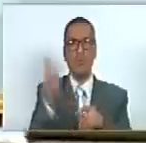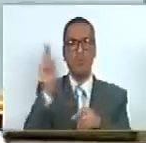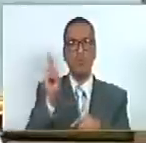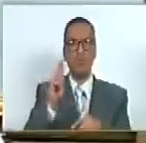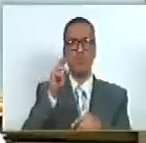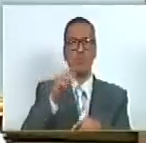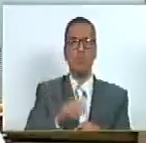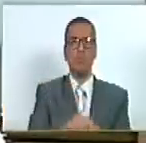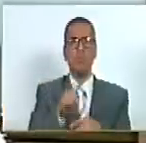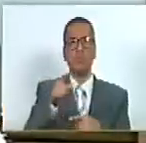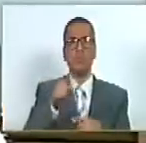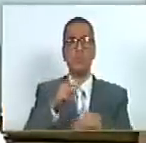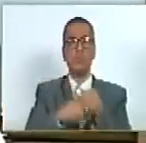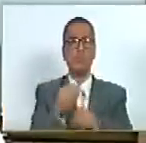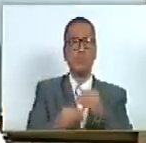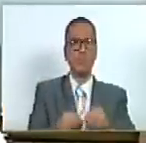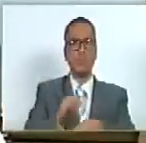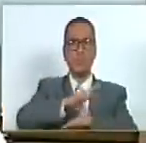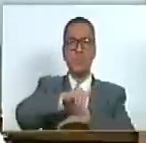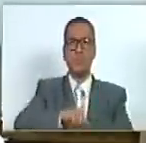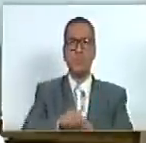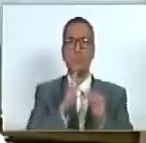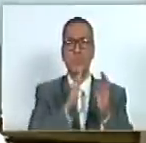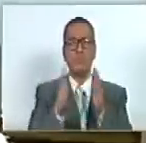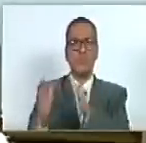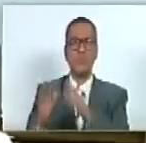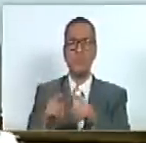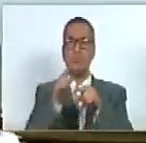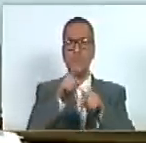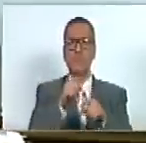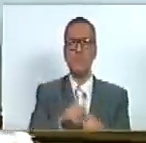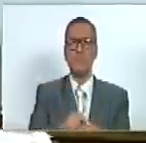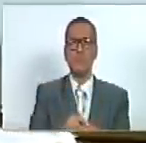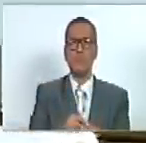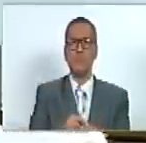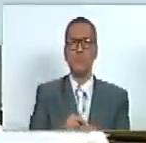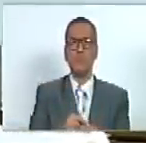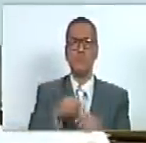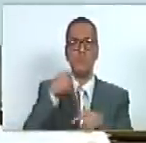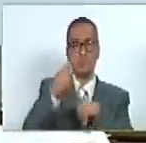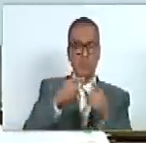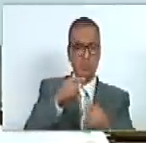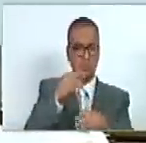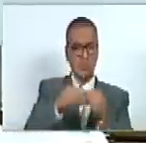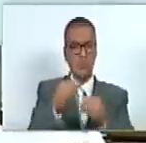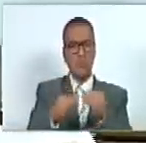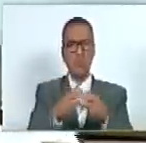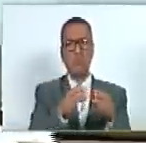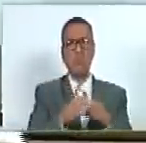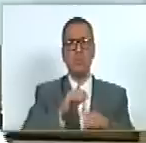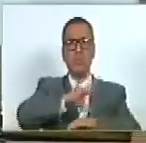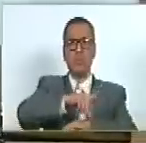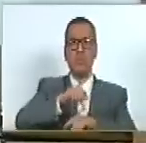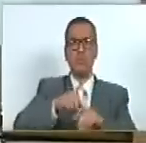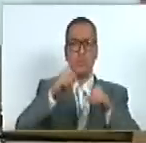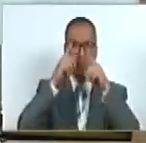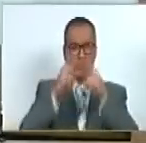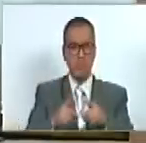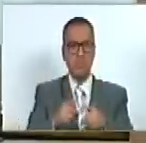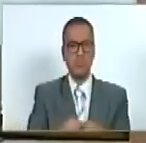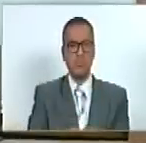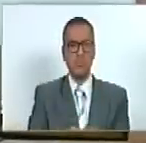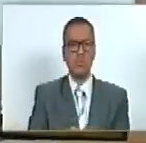República son actos de delincuencia organizada y de conciertos para delinquir, al